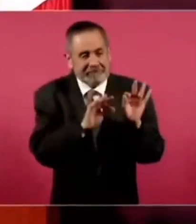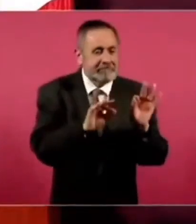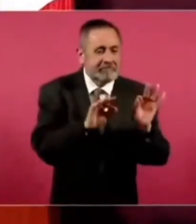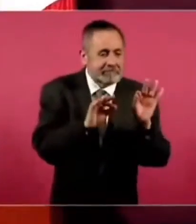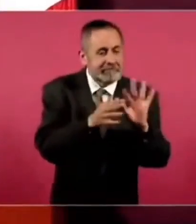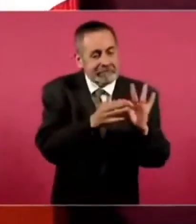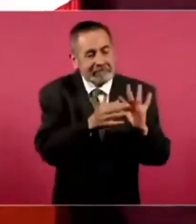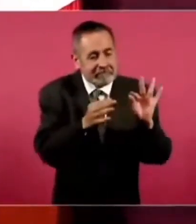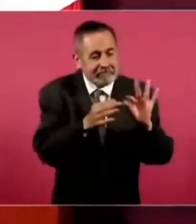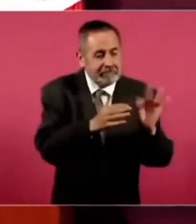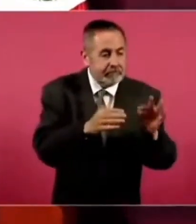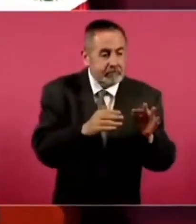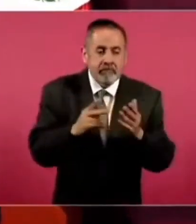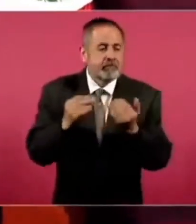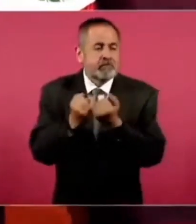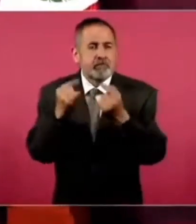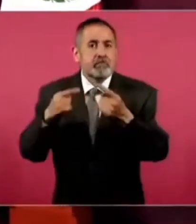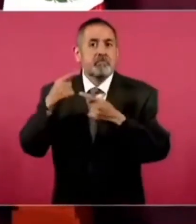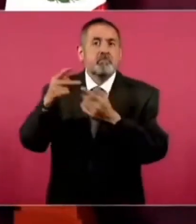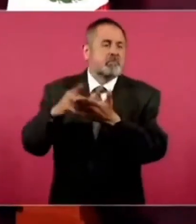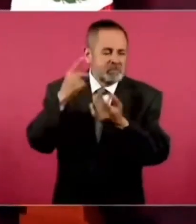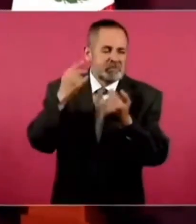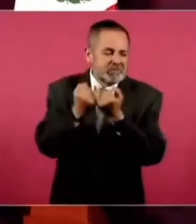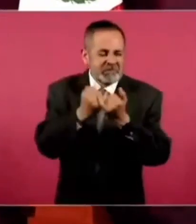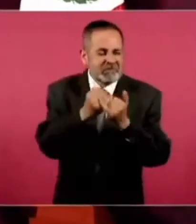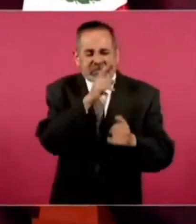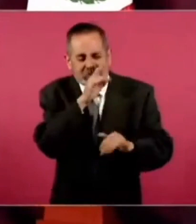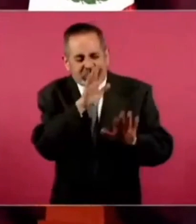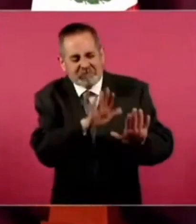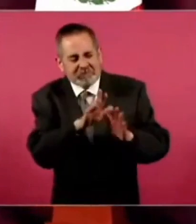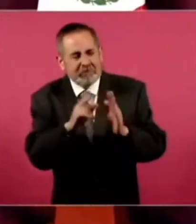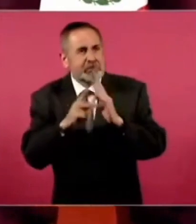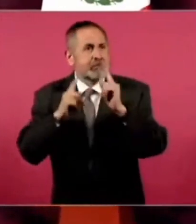a regresar los de antes.